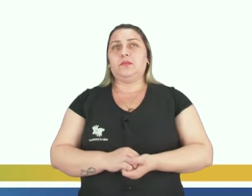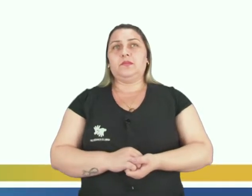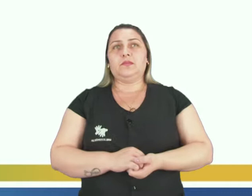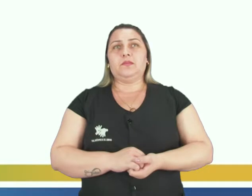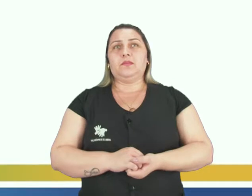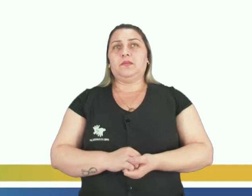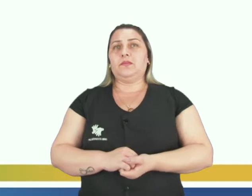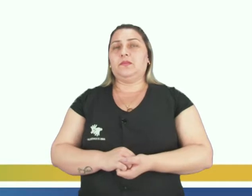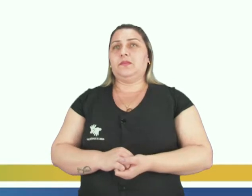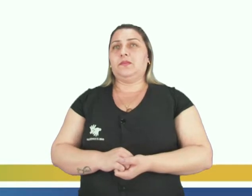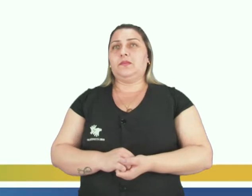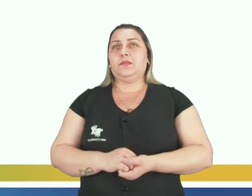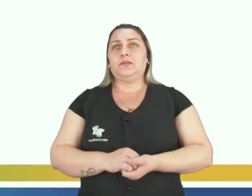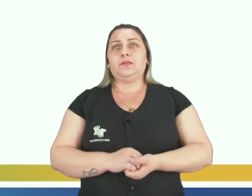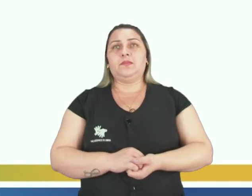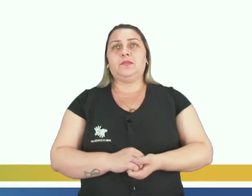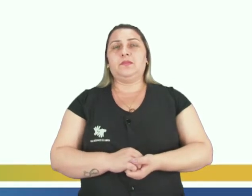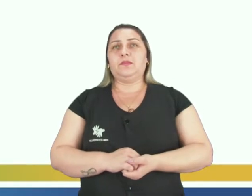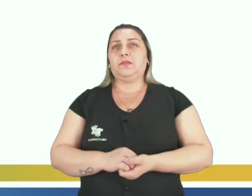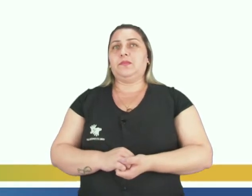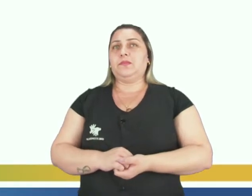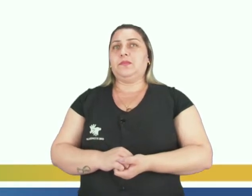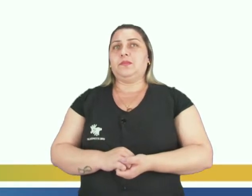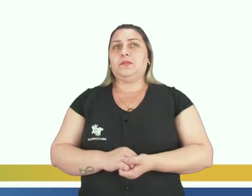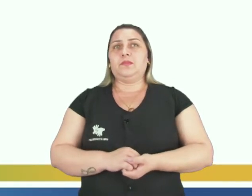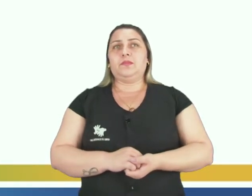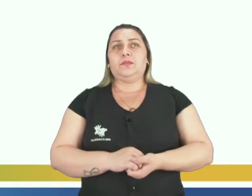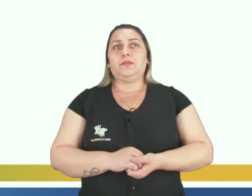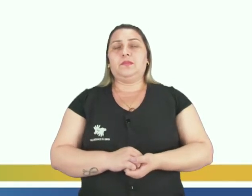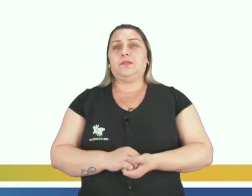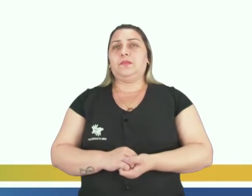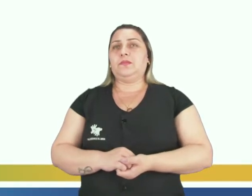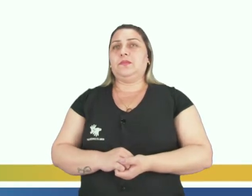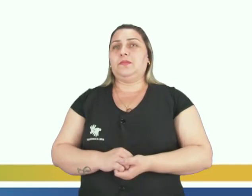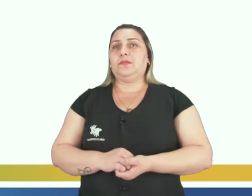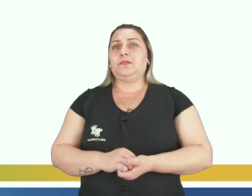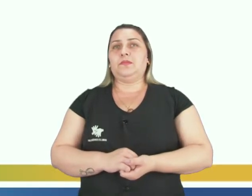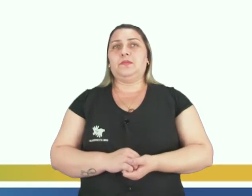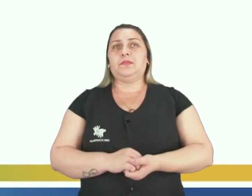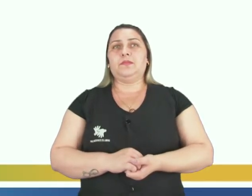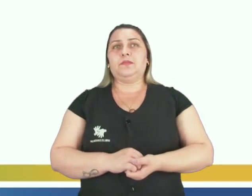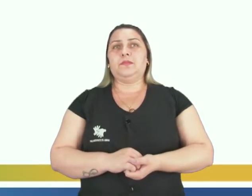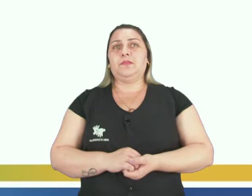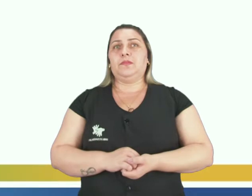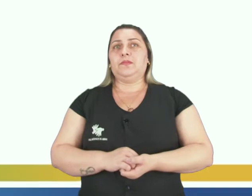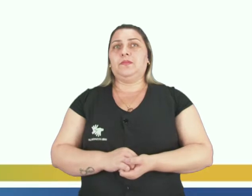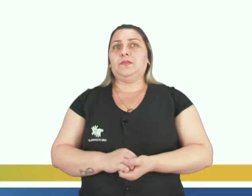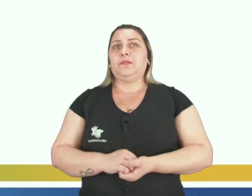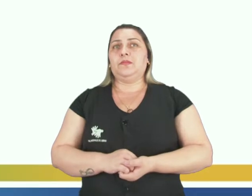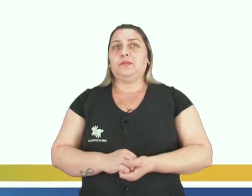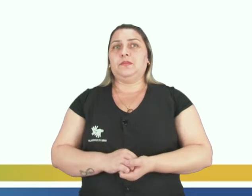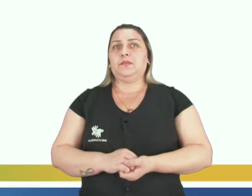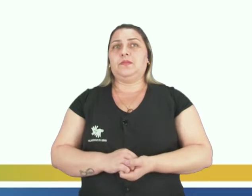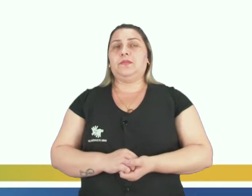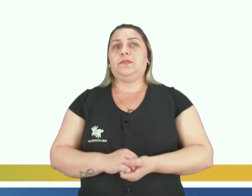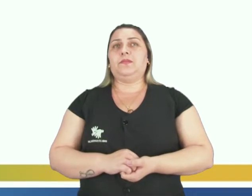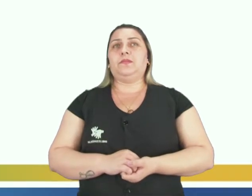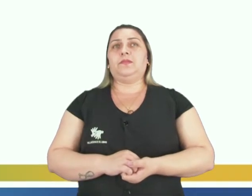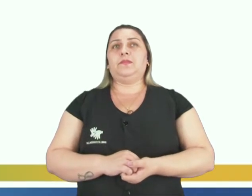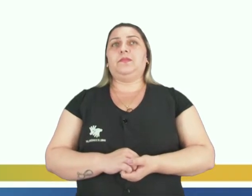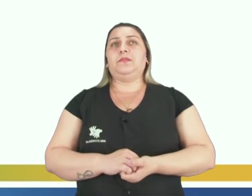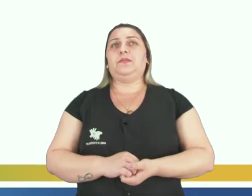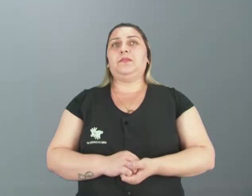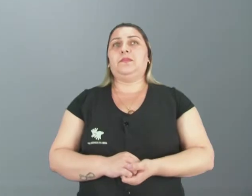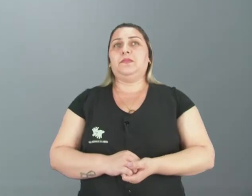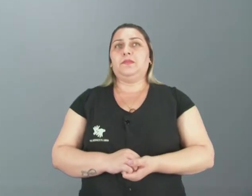también hay cambio en la pronuncia del dígrafo ele e de la y, né, ou la y, como chamamos na língua espanhola, certo? Então, o